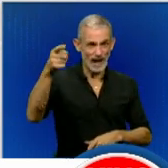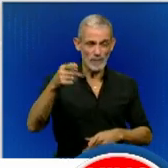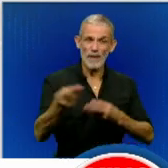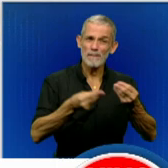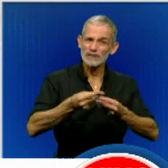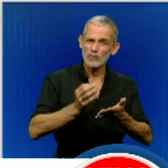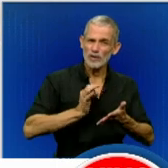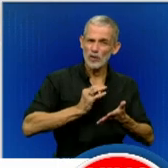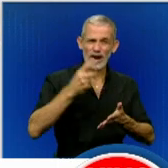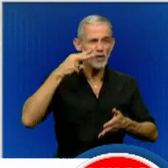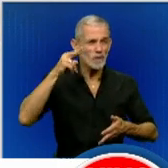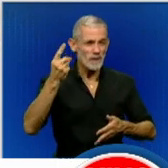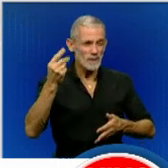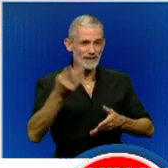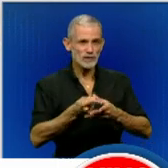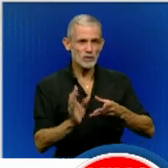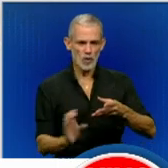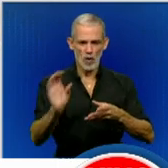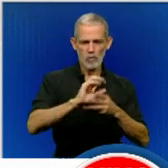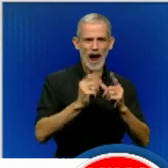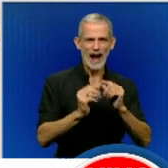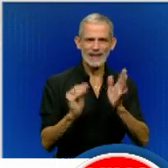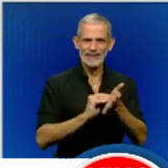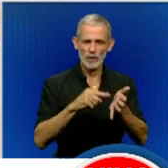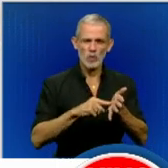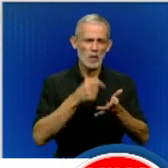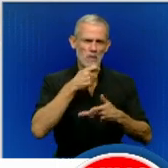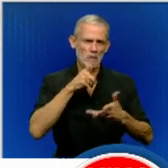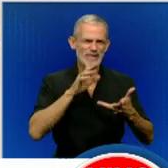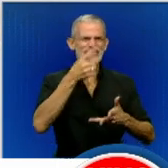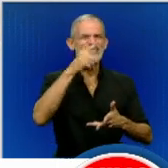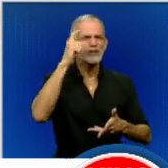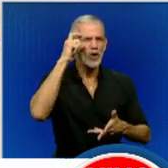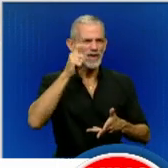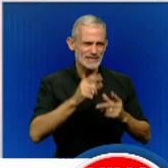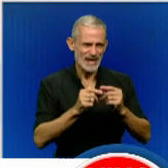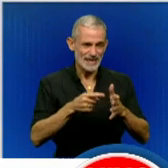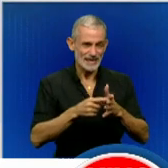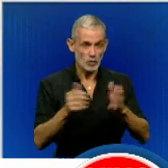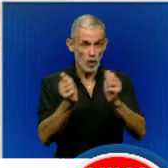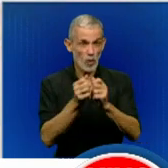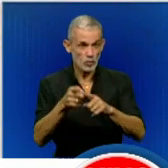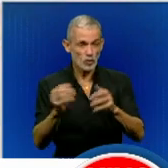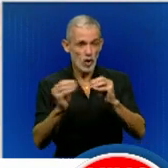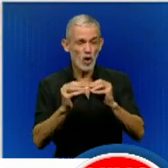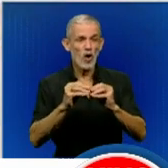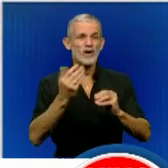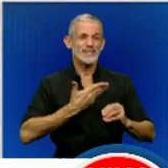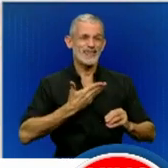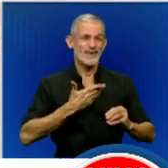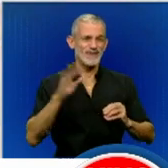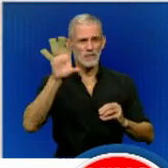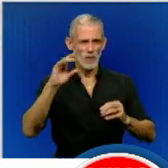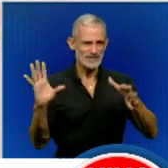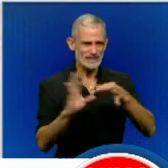2021 un artículo que creo que es el 110 que establece juntamente con la provincia de santa fe